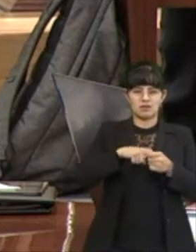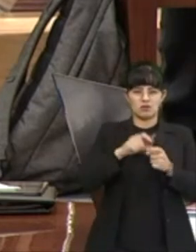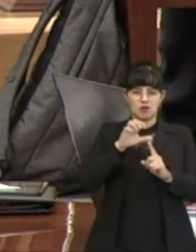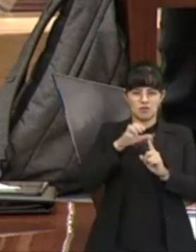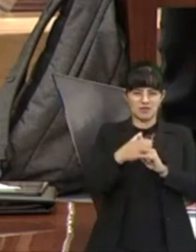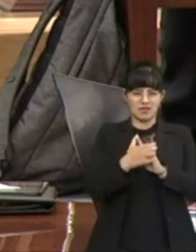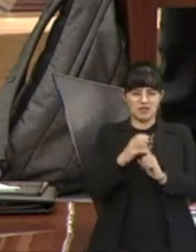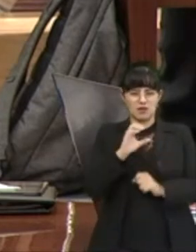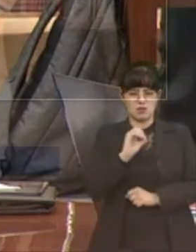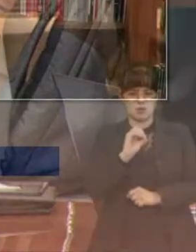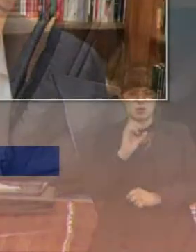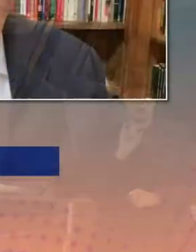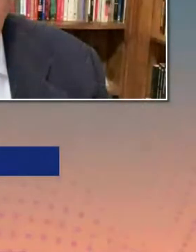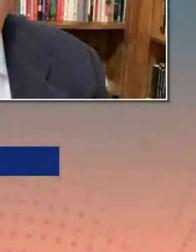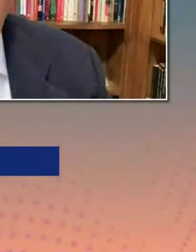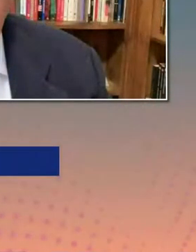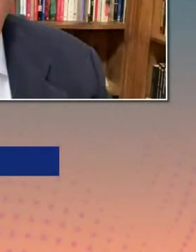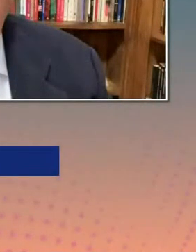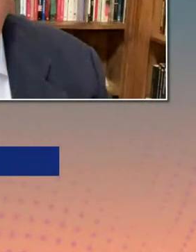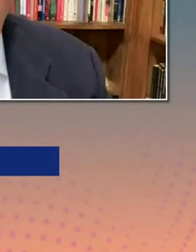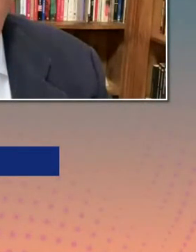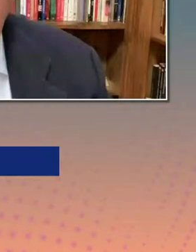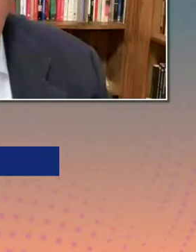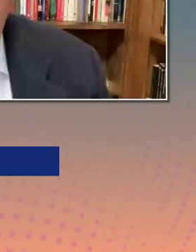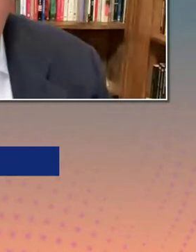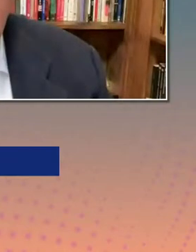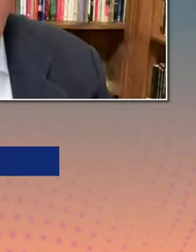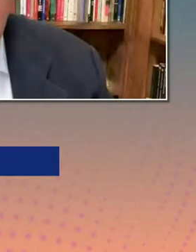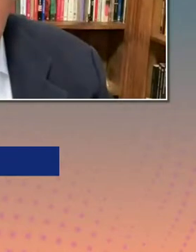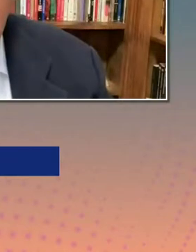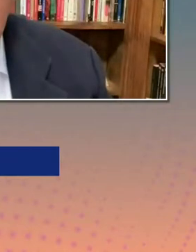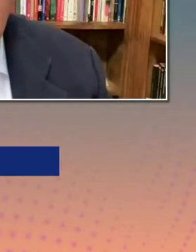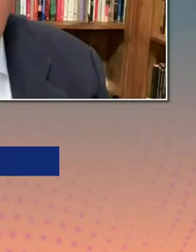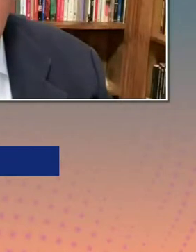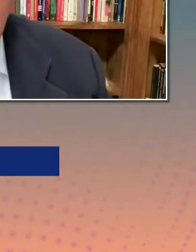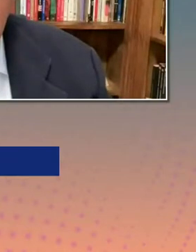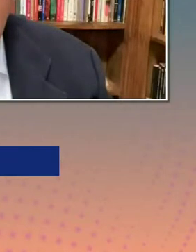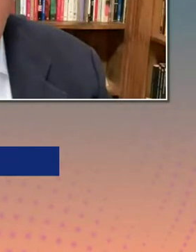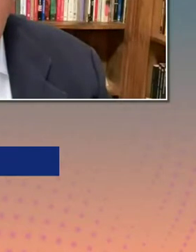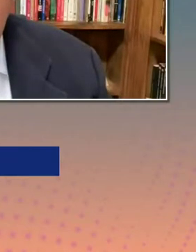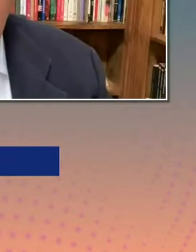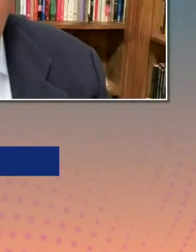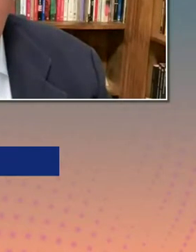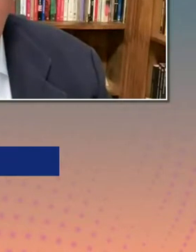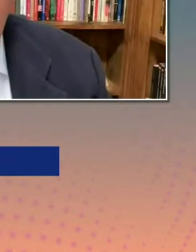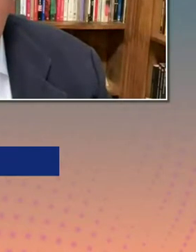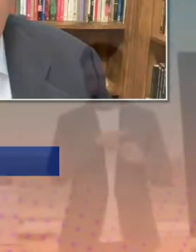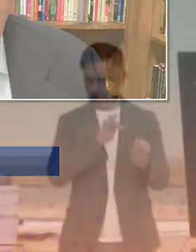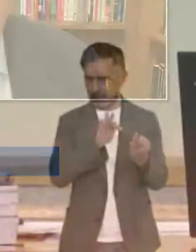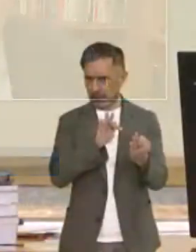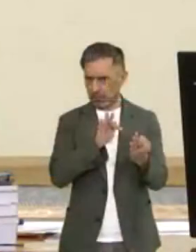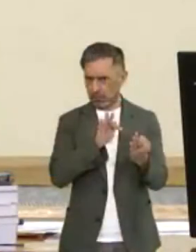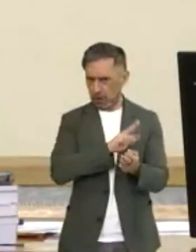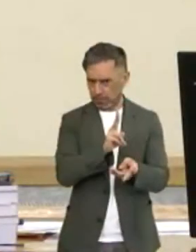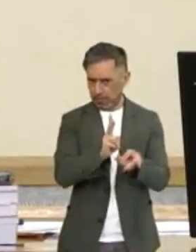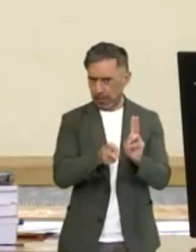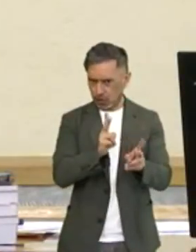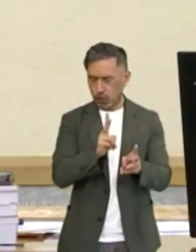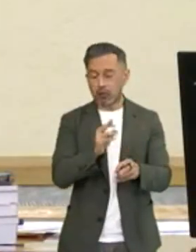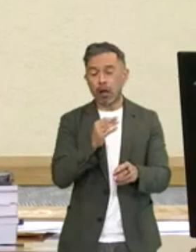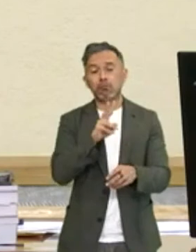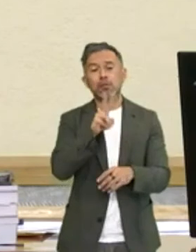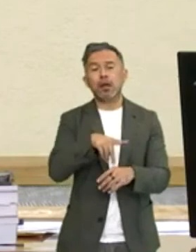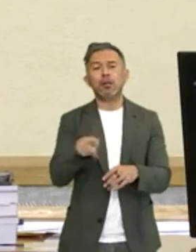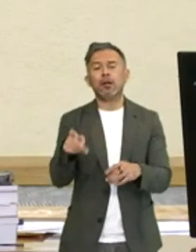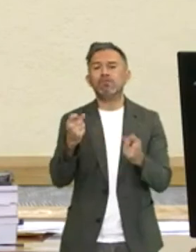la sesión del Consejo General, el presidente del INE, Lorenzo Córdoba, reiteró su reconocimiento a Edmundo Jacobo y señaló